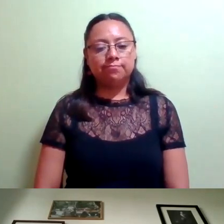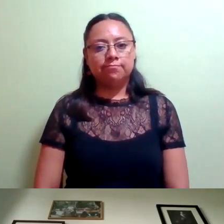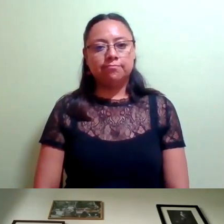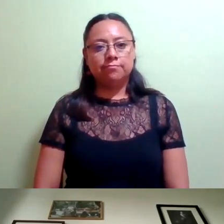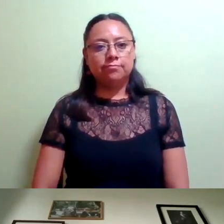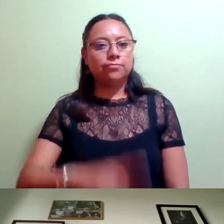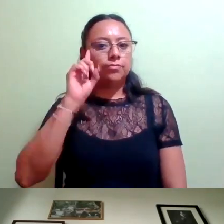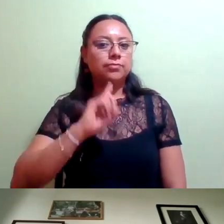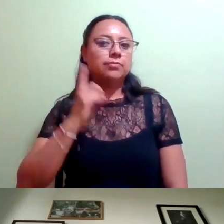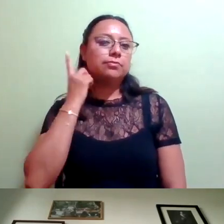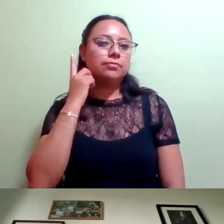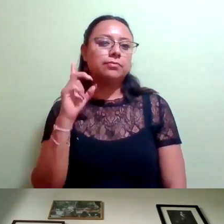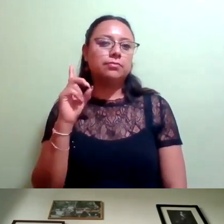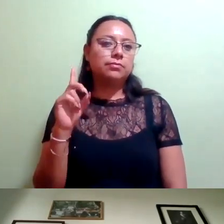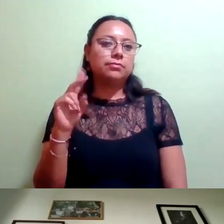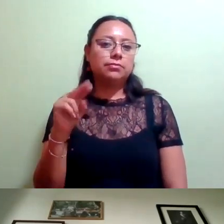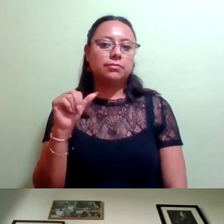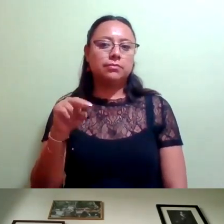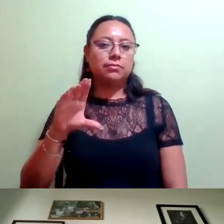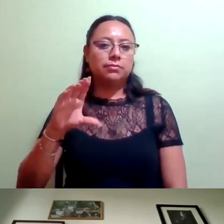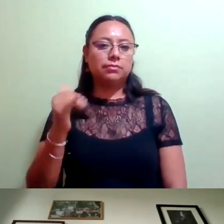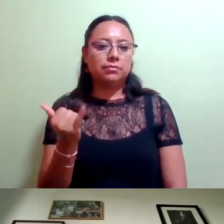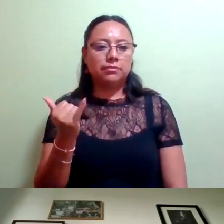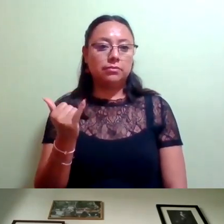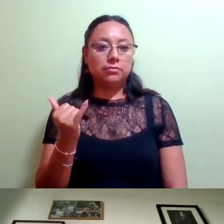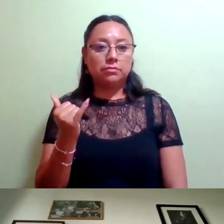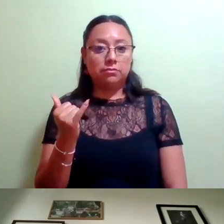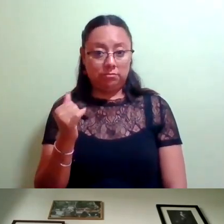Diputada Nancy, vi que levantó la mano, ¿es así?